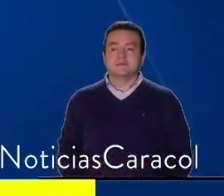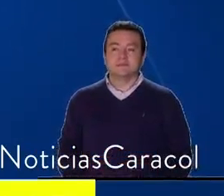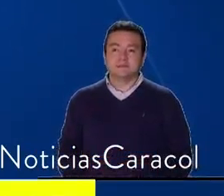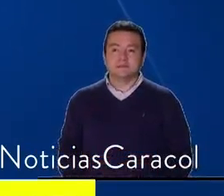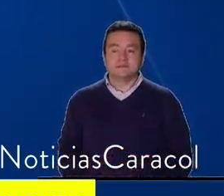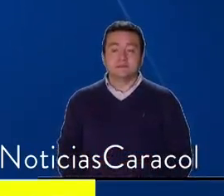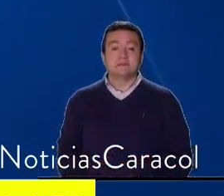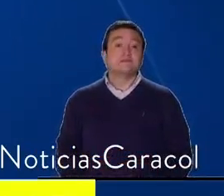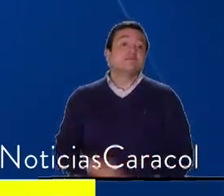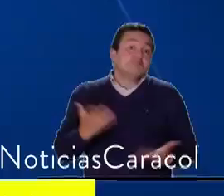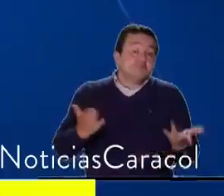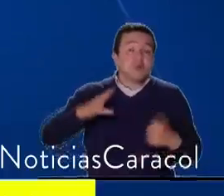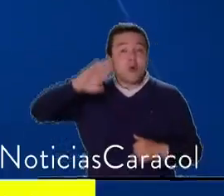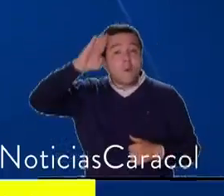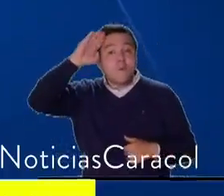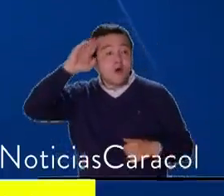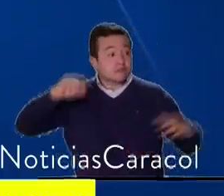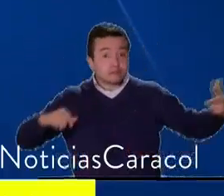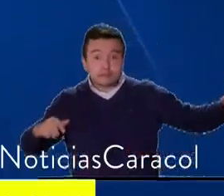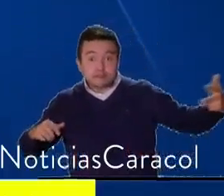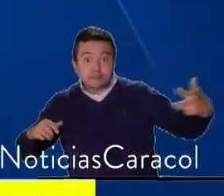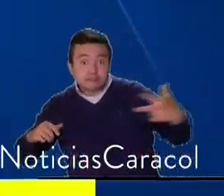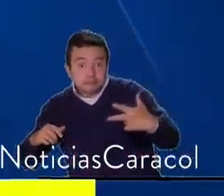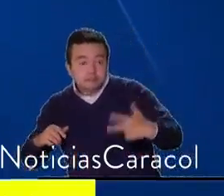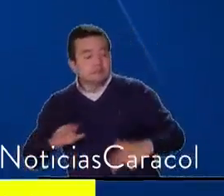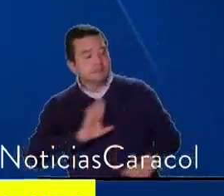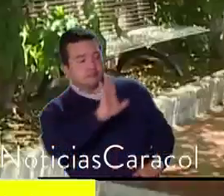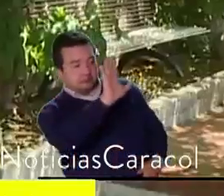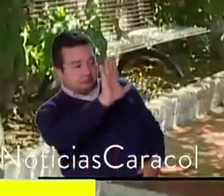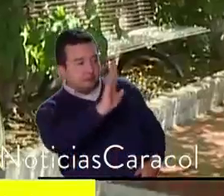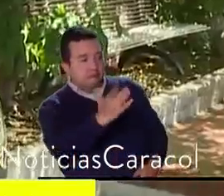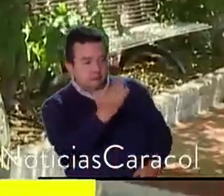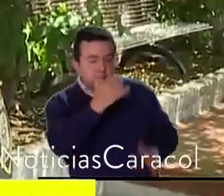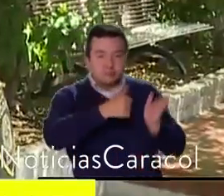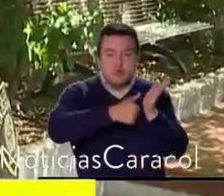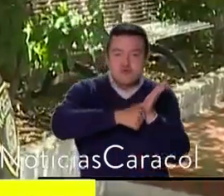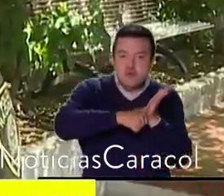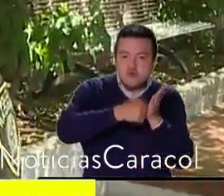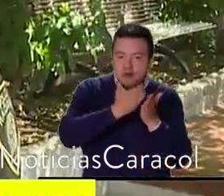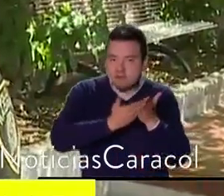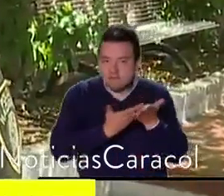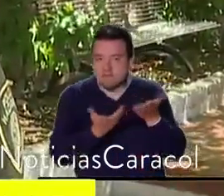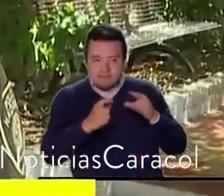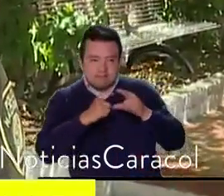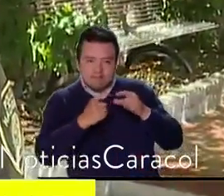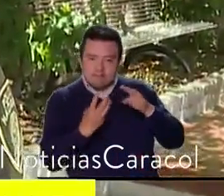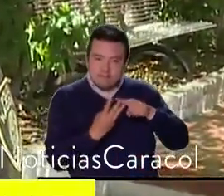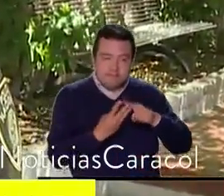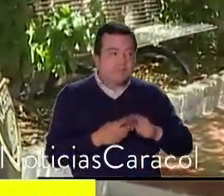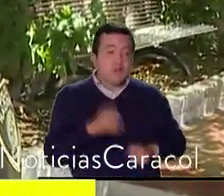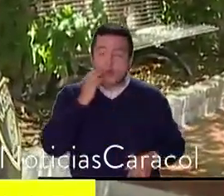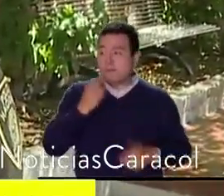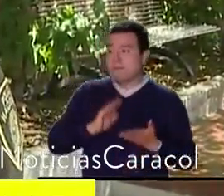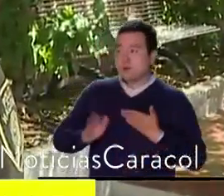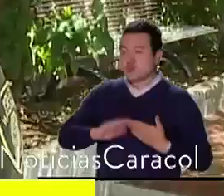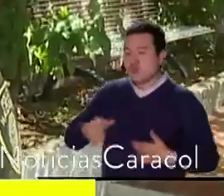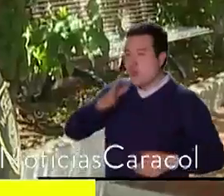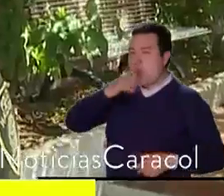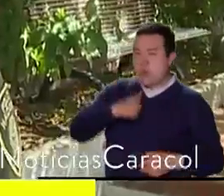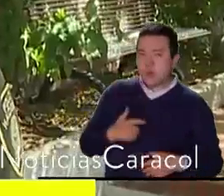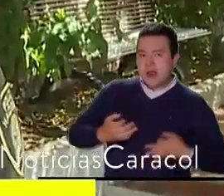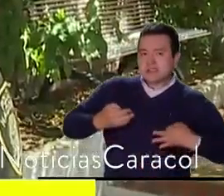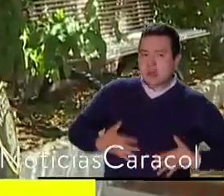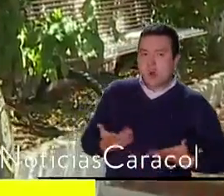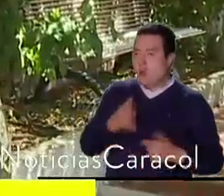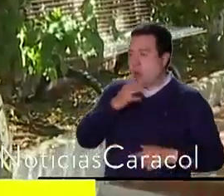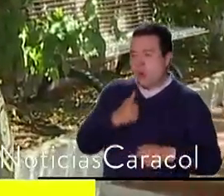Solicitando documentos, en el momento que el señor manifiesta no llevar el seguro obligatorio, no tener su